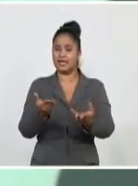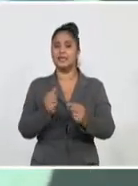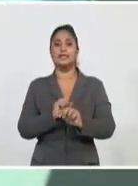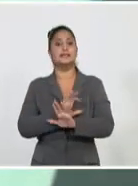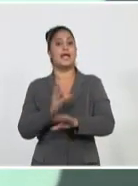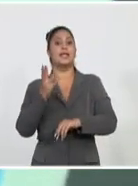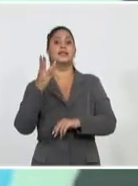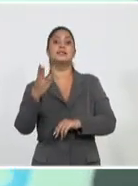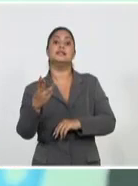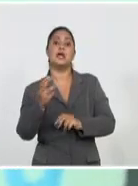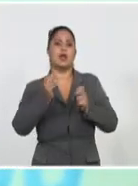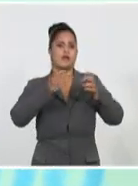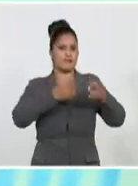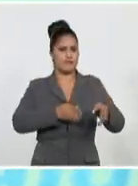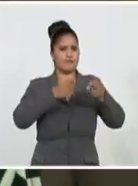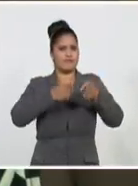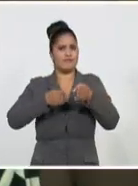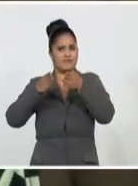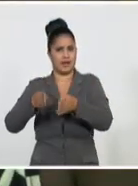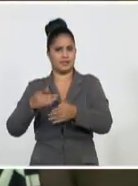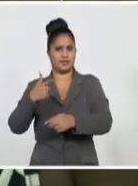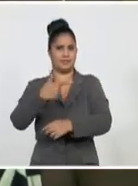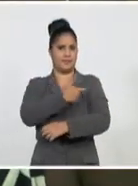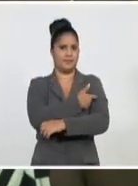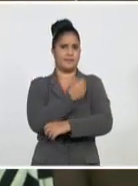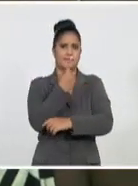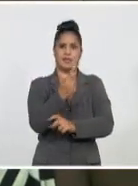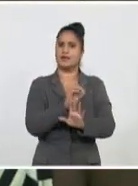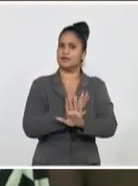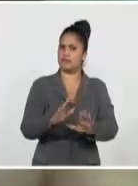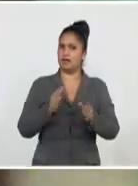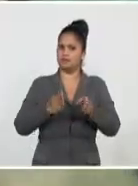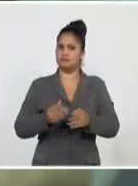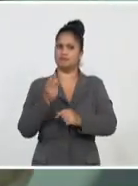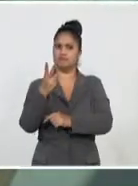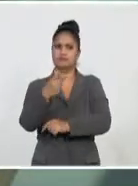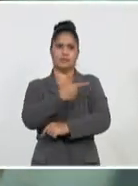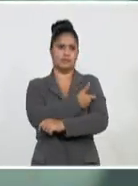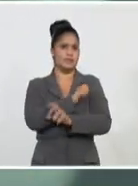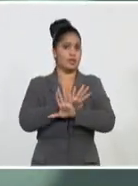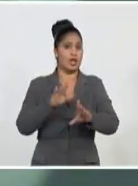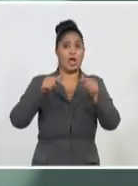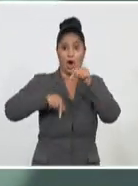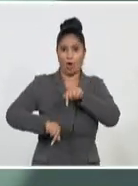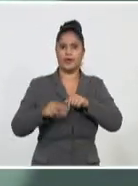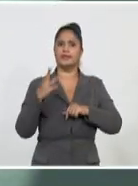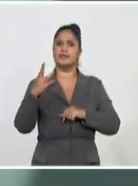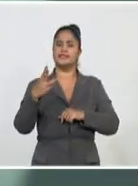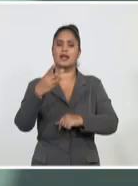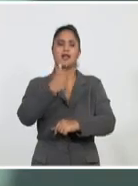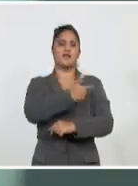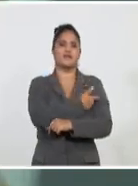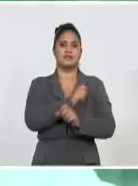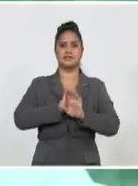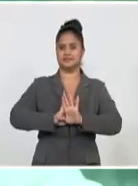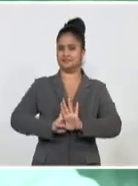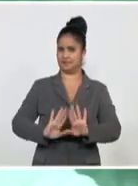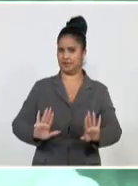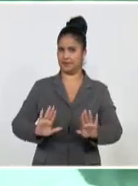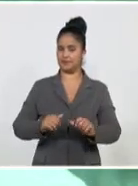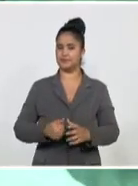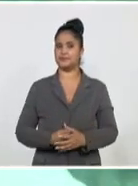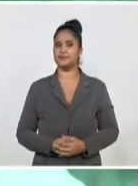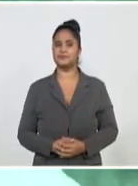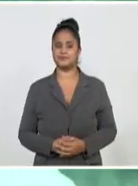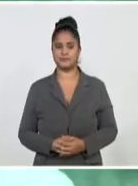tercera dosis del producto farmacológico y de esta manera concluye así la vacunación de los incluidos en esta etapa.